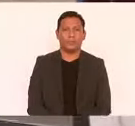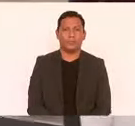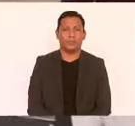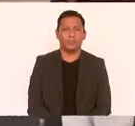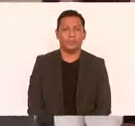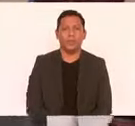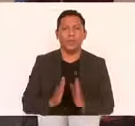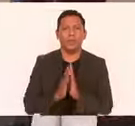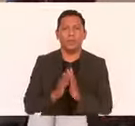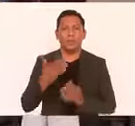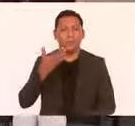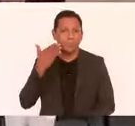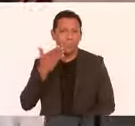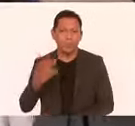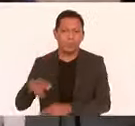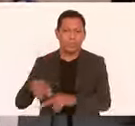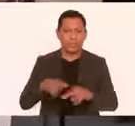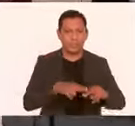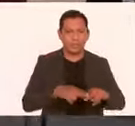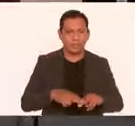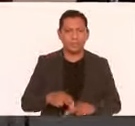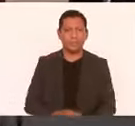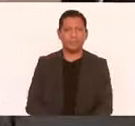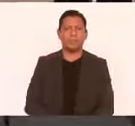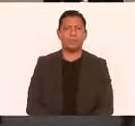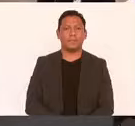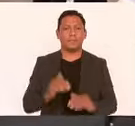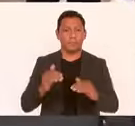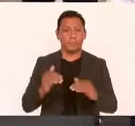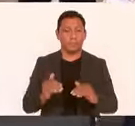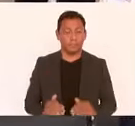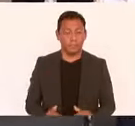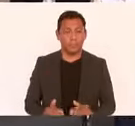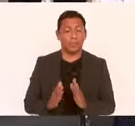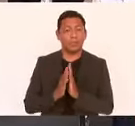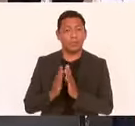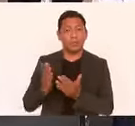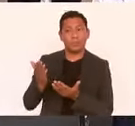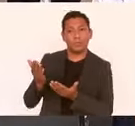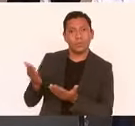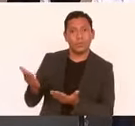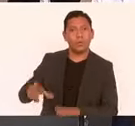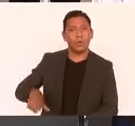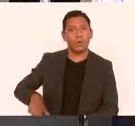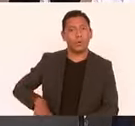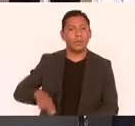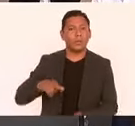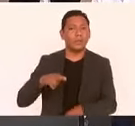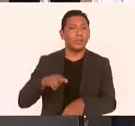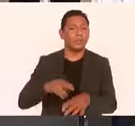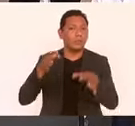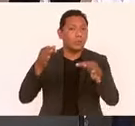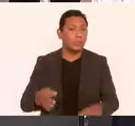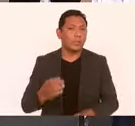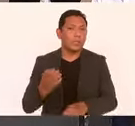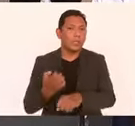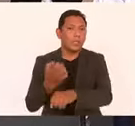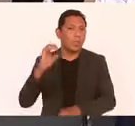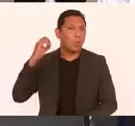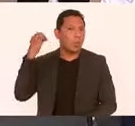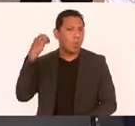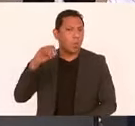Sean tan amables de ocupar sus lugares. Enseguida hace uso de la palabra el gobernador constitucional del estado de